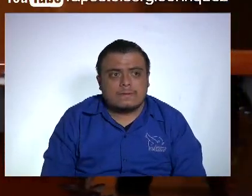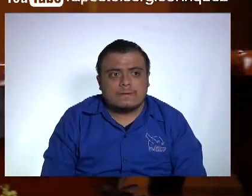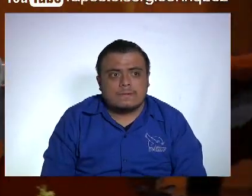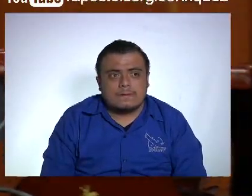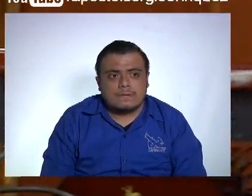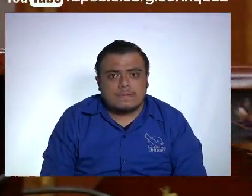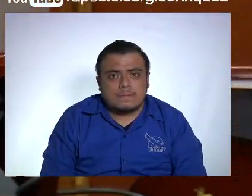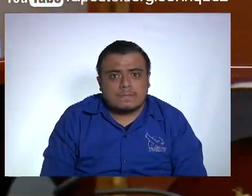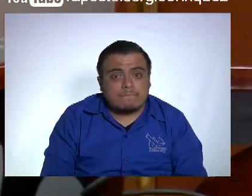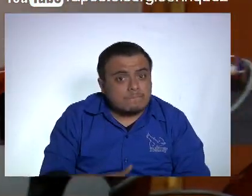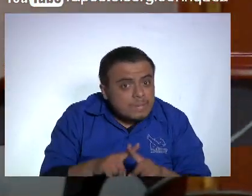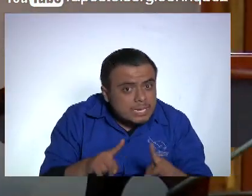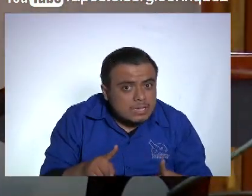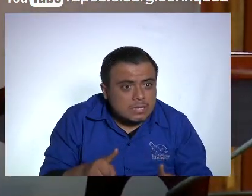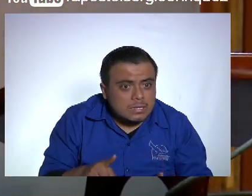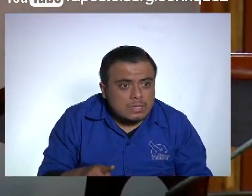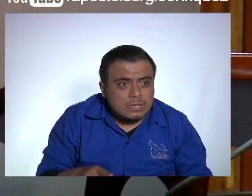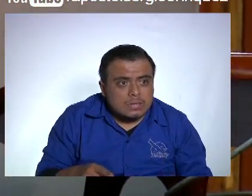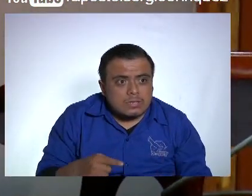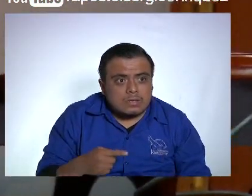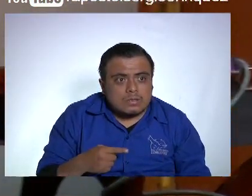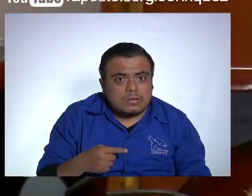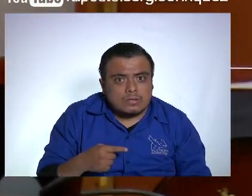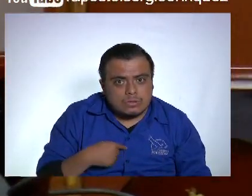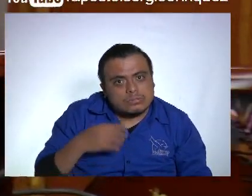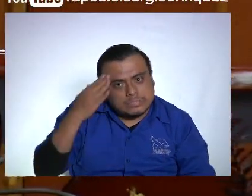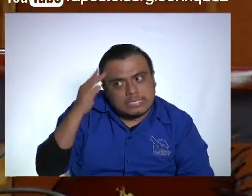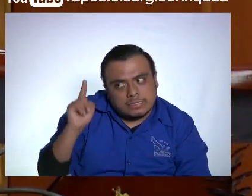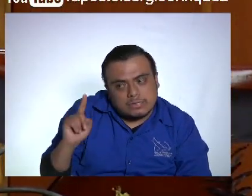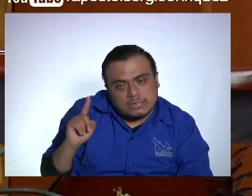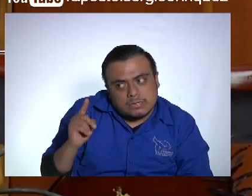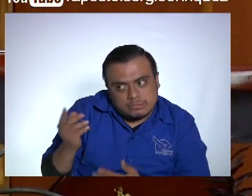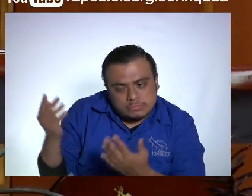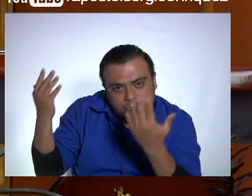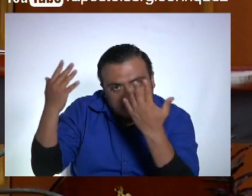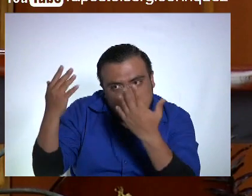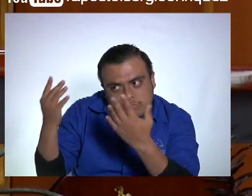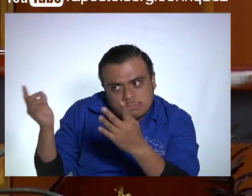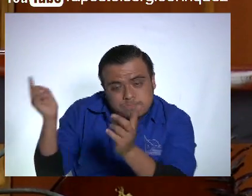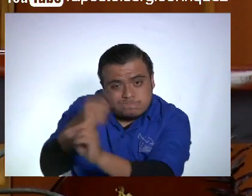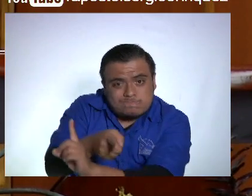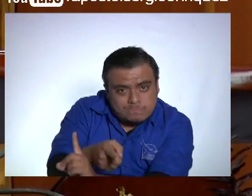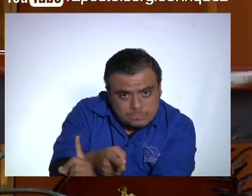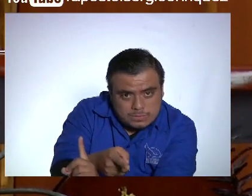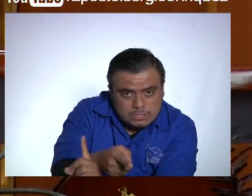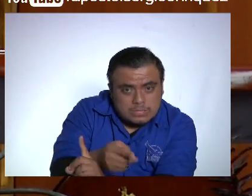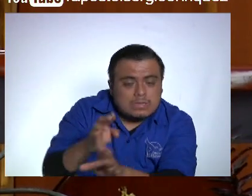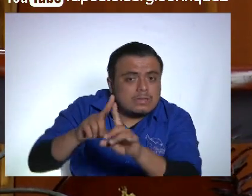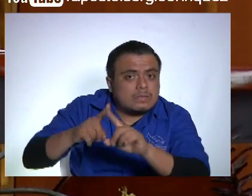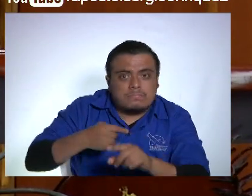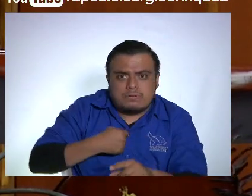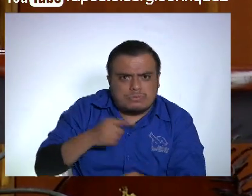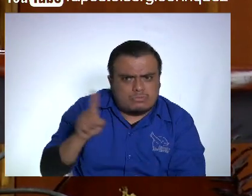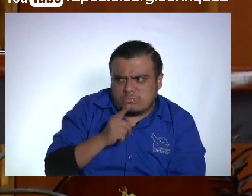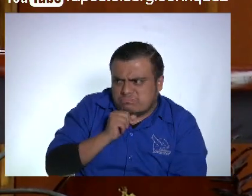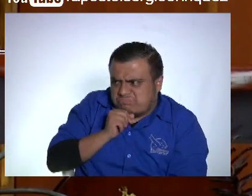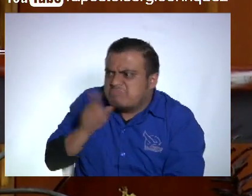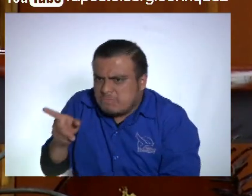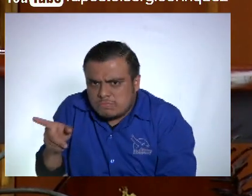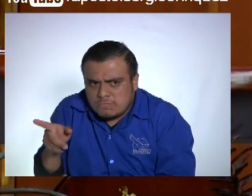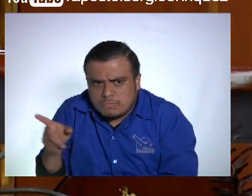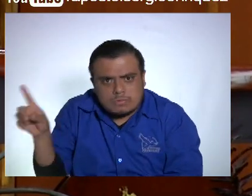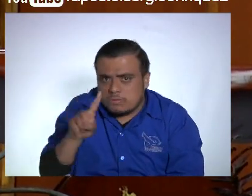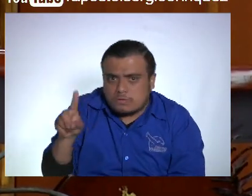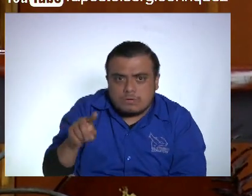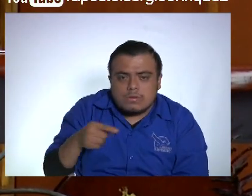Pero mira, hermano, yo sé que cometió un error, pero yo no lo acusé. Pero ¿sabe qué? Me llenó de